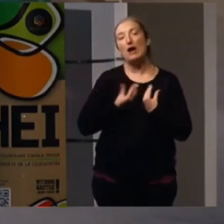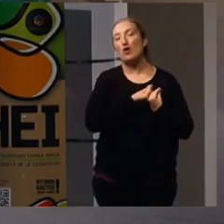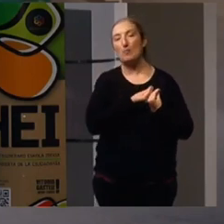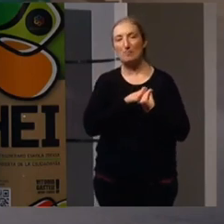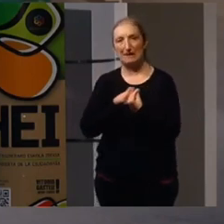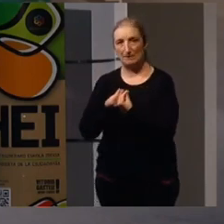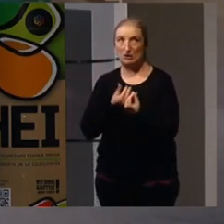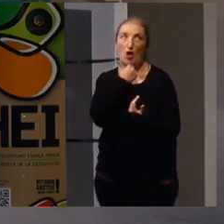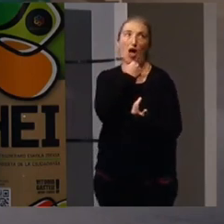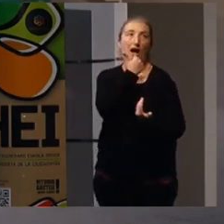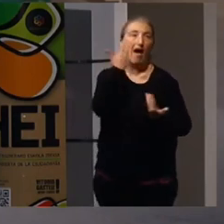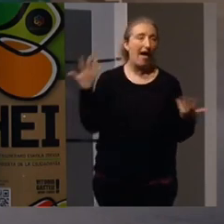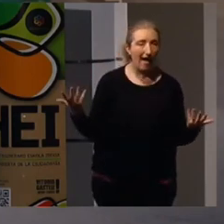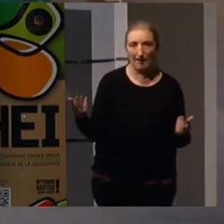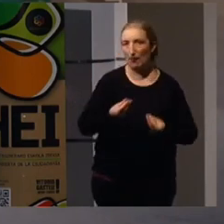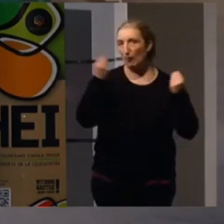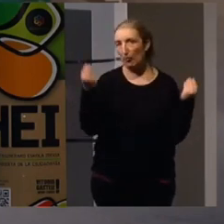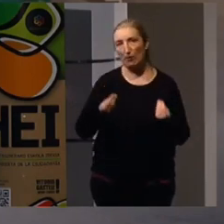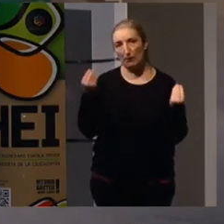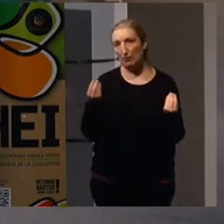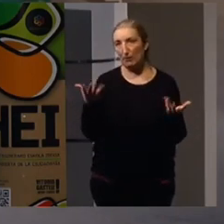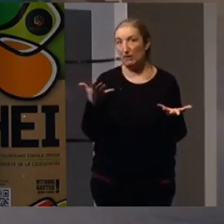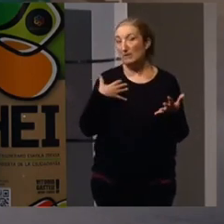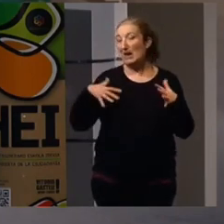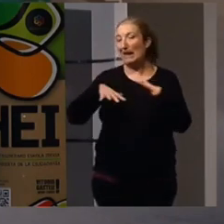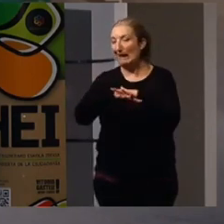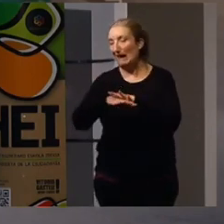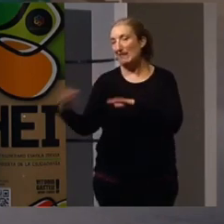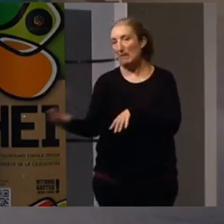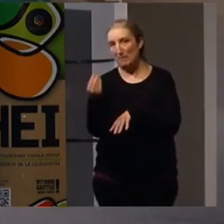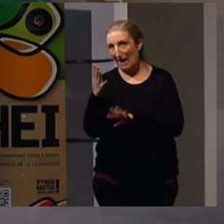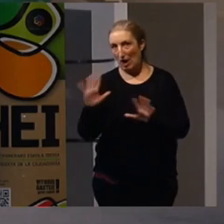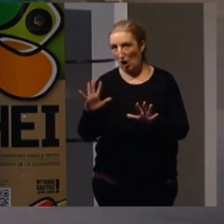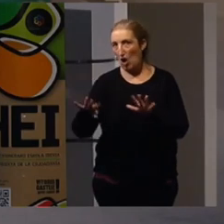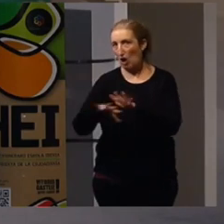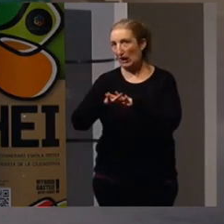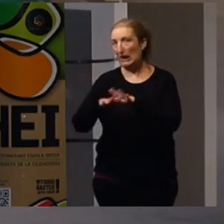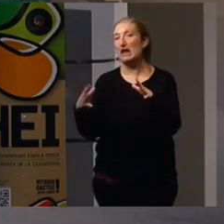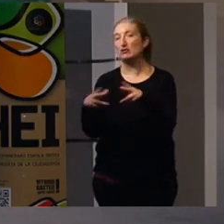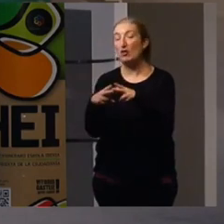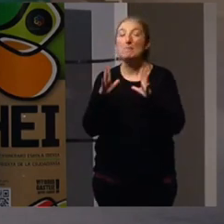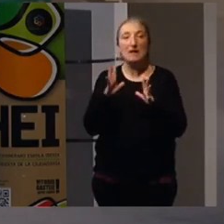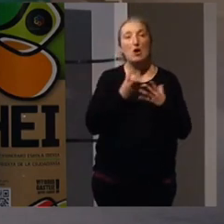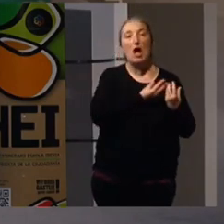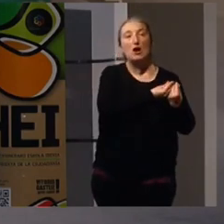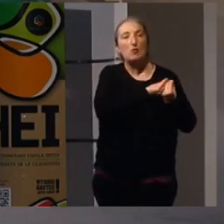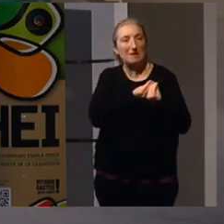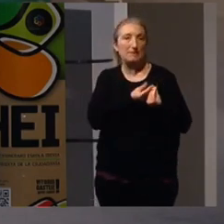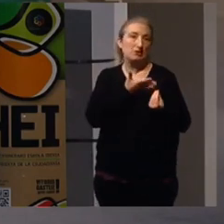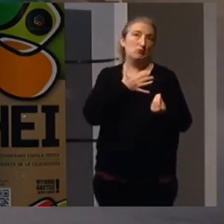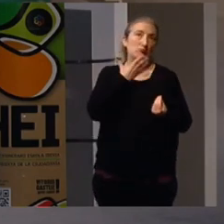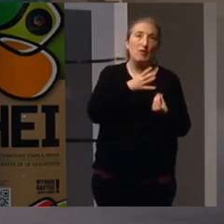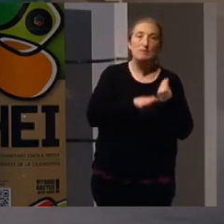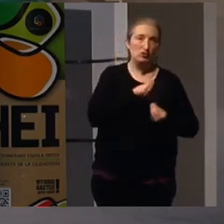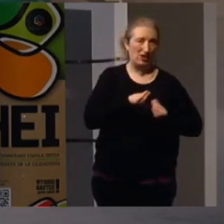que dices, es un algo. Nunca va a ser tan bueno ese acompañamiento como el de la propia red, pero bueno, puede no estar de más. Pero también hay un